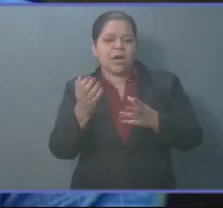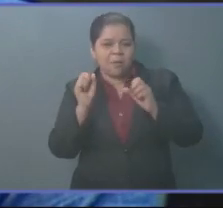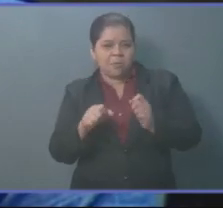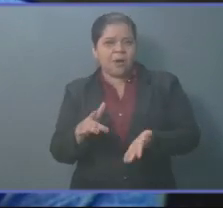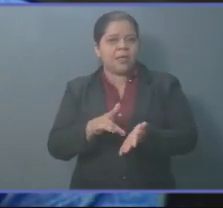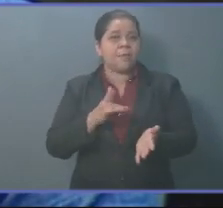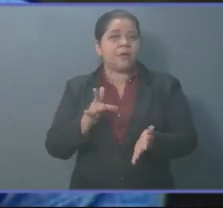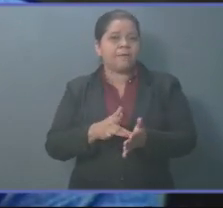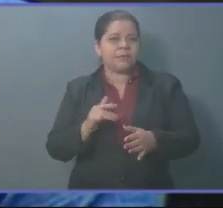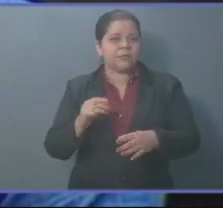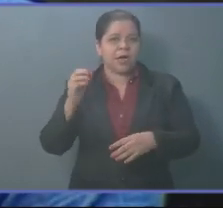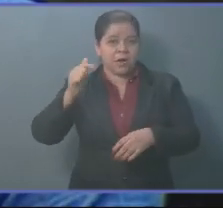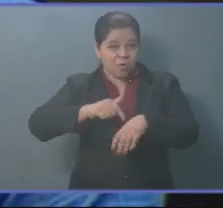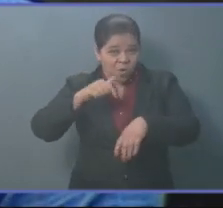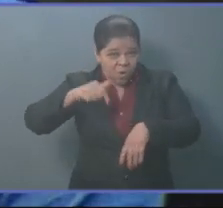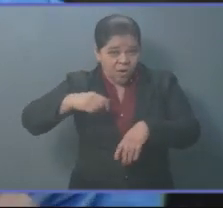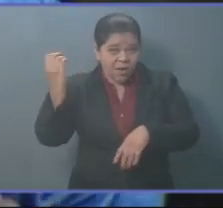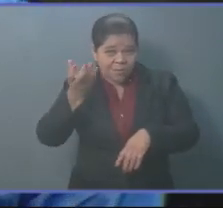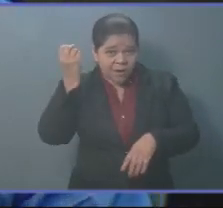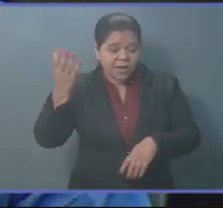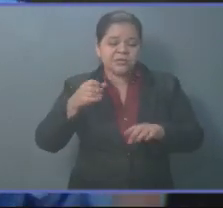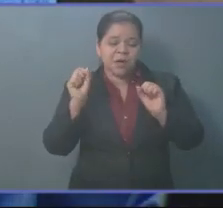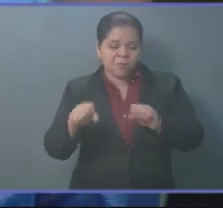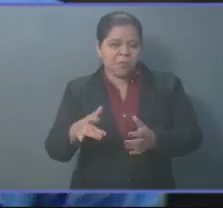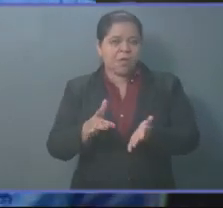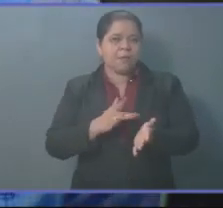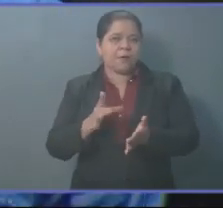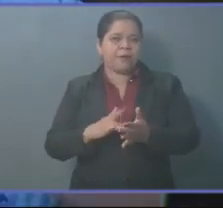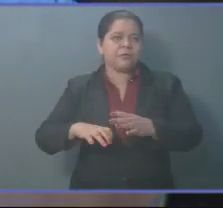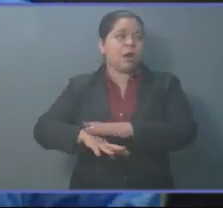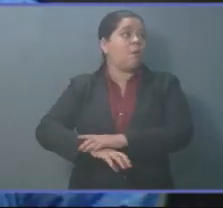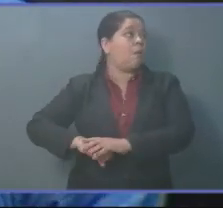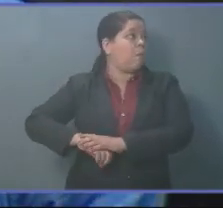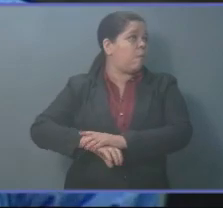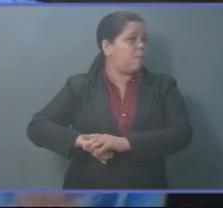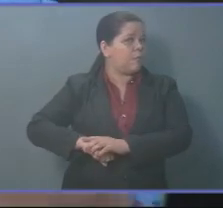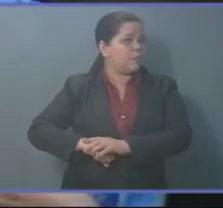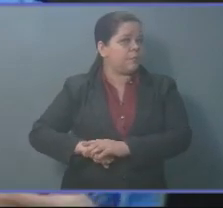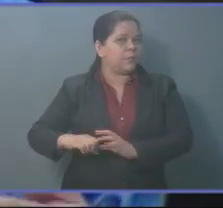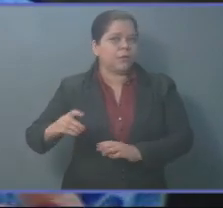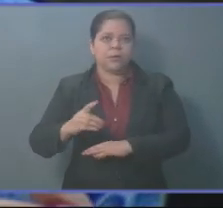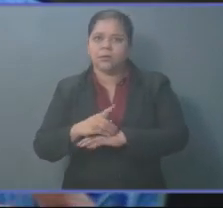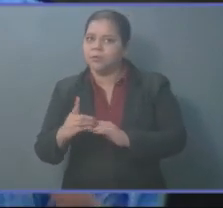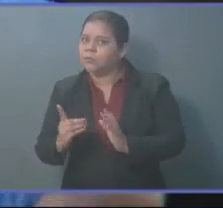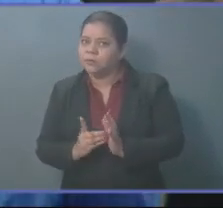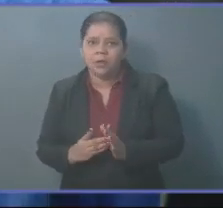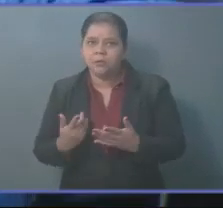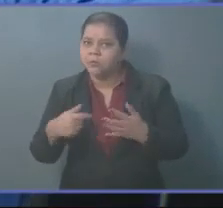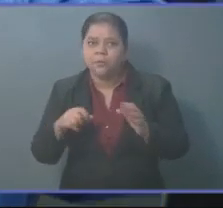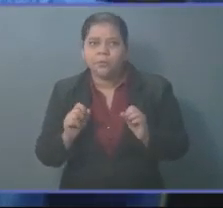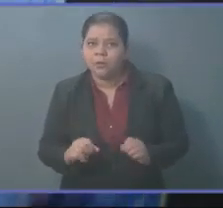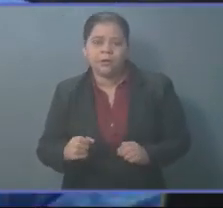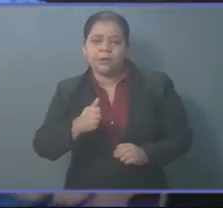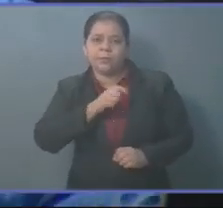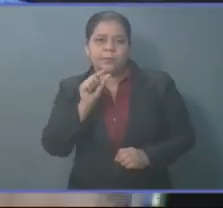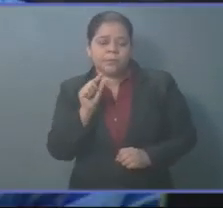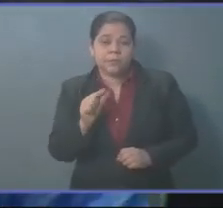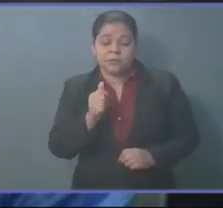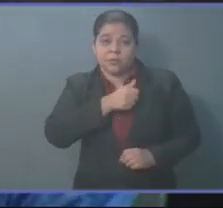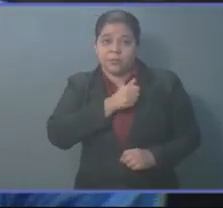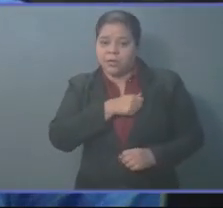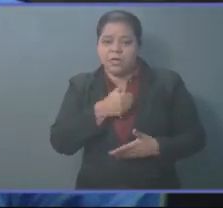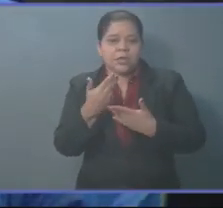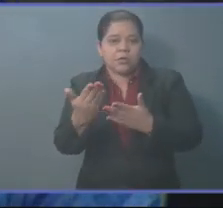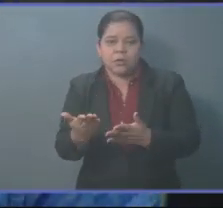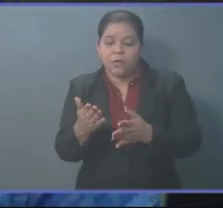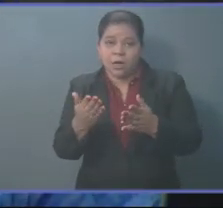tiempos de emergencia. Sin embargo, los diputados no podemos permitir que la responsabilidad de no darle la